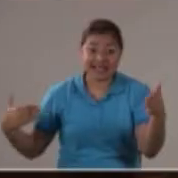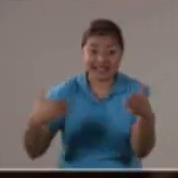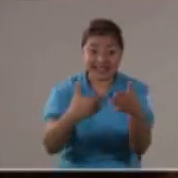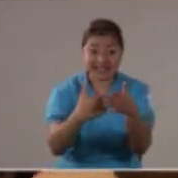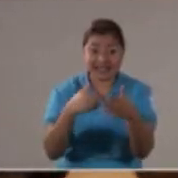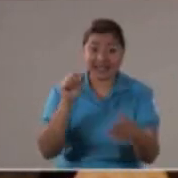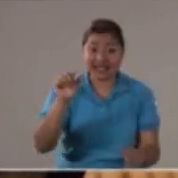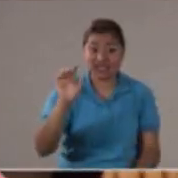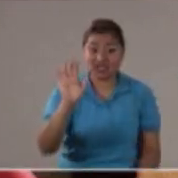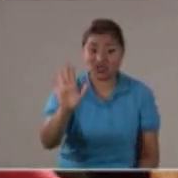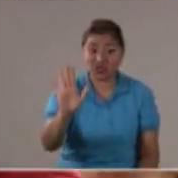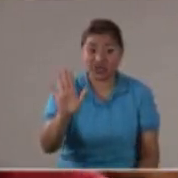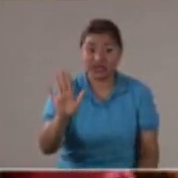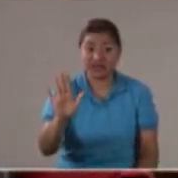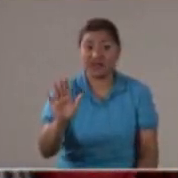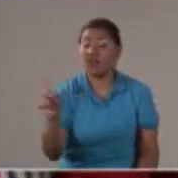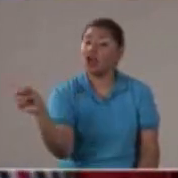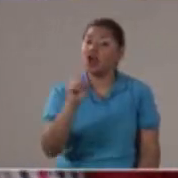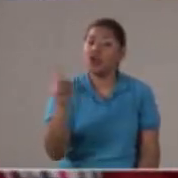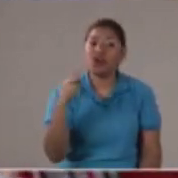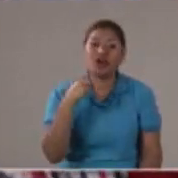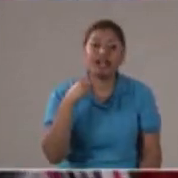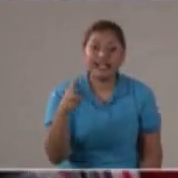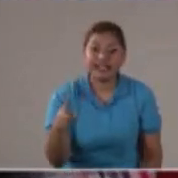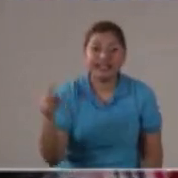Pero no le diga: te bendigo.